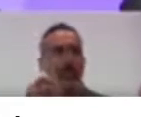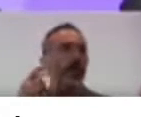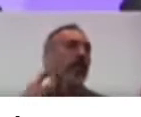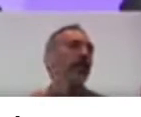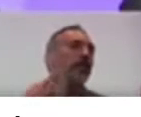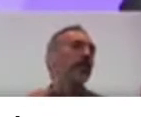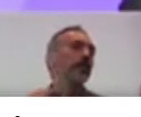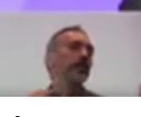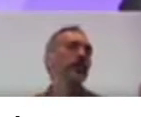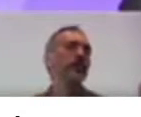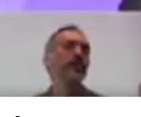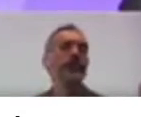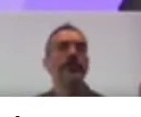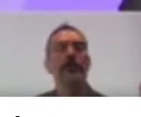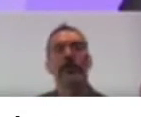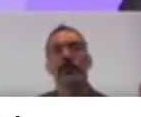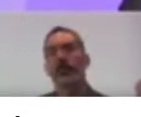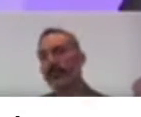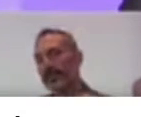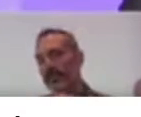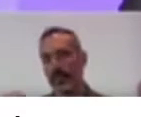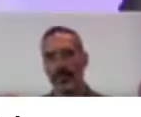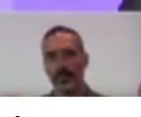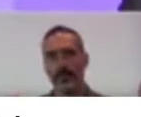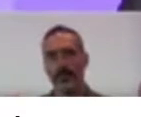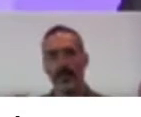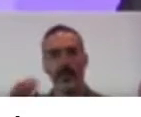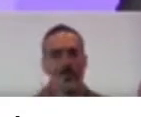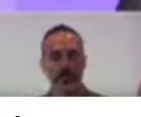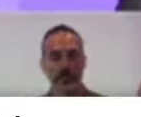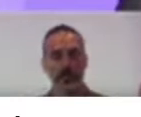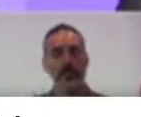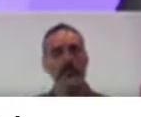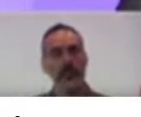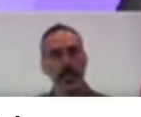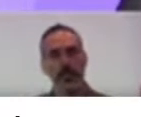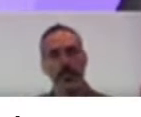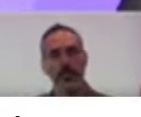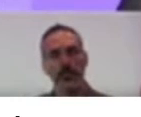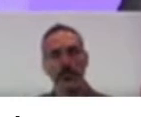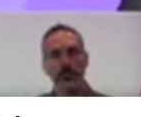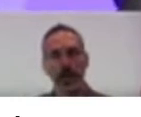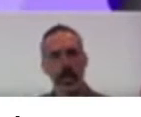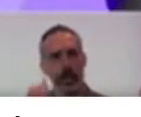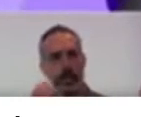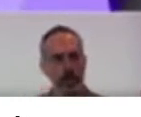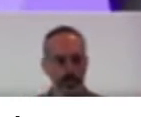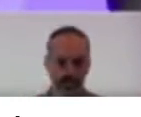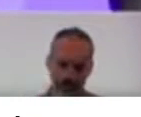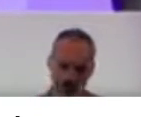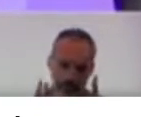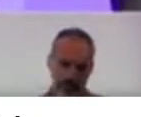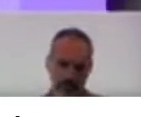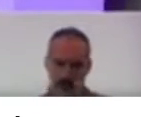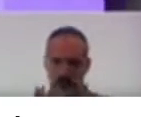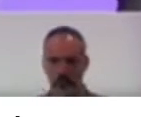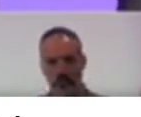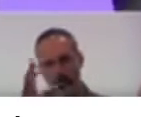regidores, a la síndico municipal, que hacen su lucha diaria desde el cabildo y desde sus